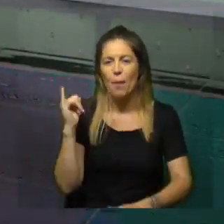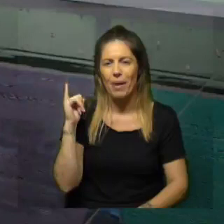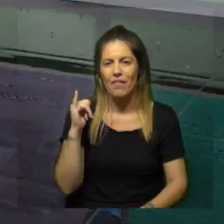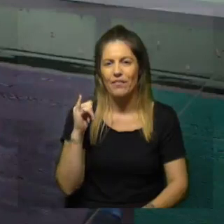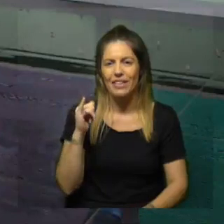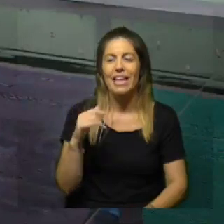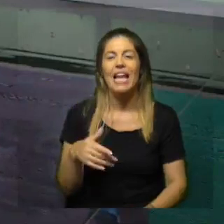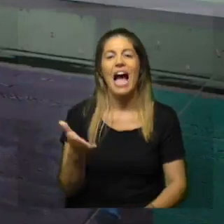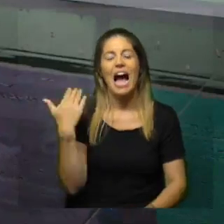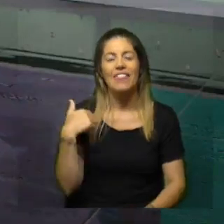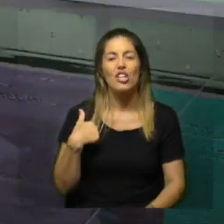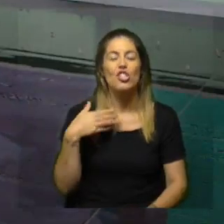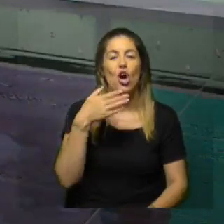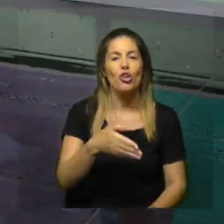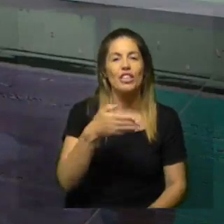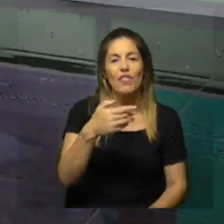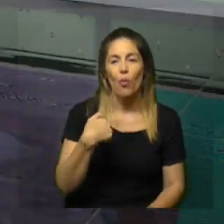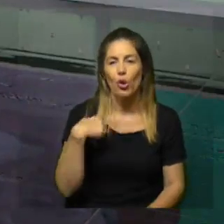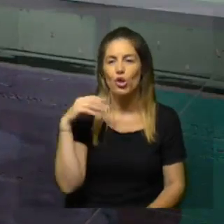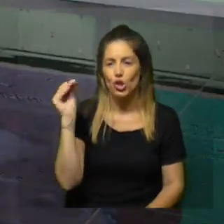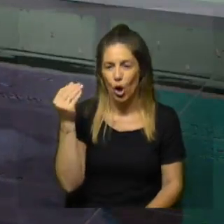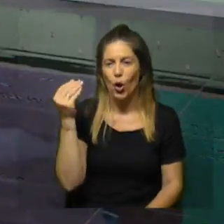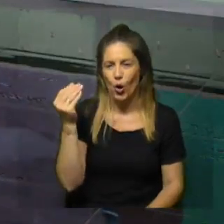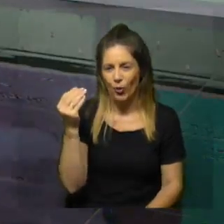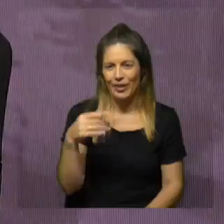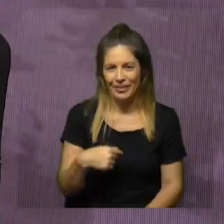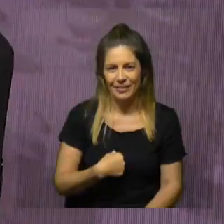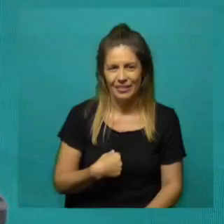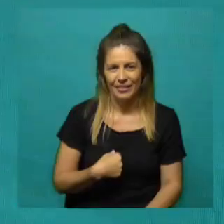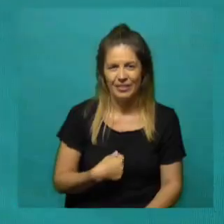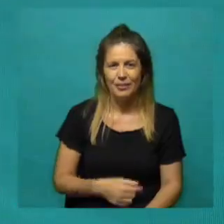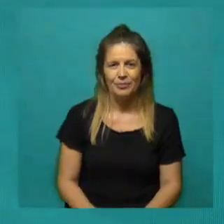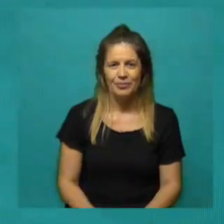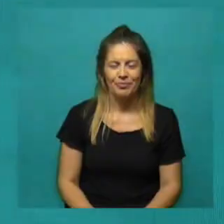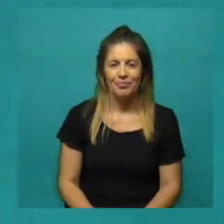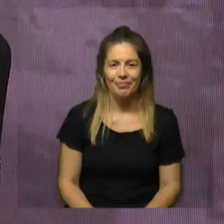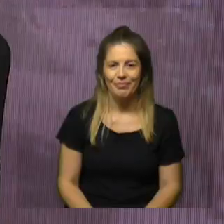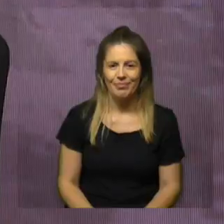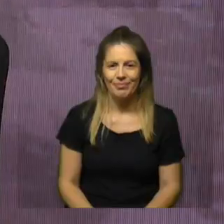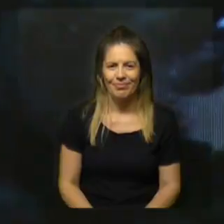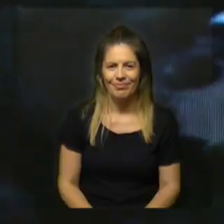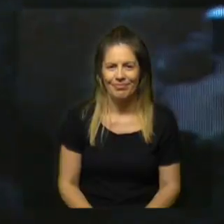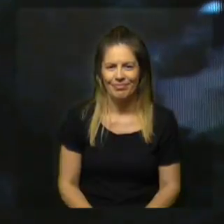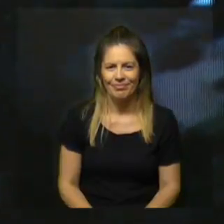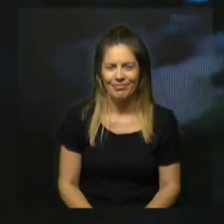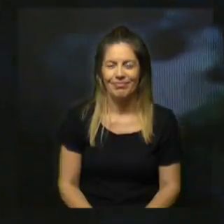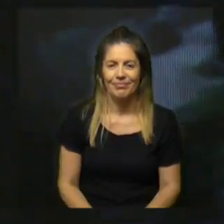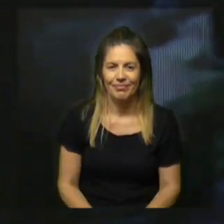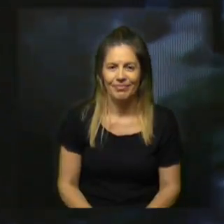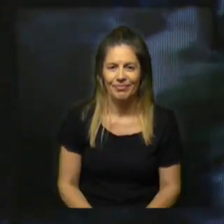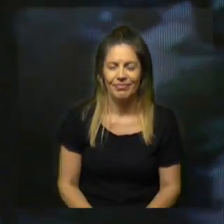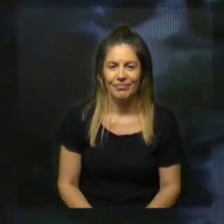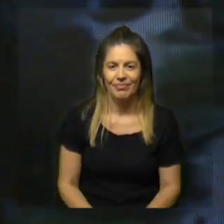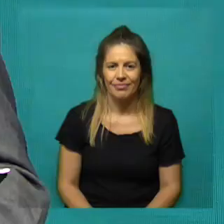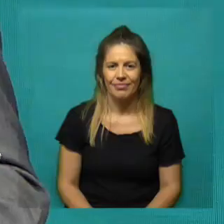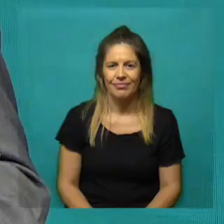yo solía ir cuando era joven, tenía pelo y gente que tiene libre hasta ahora de la mañana. Hermoso. Sí. Sí. Y